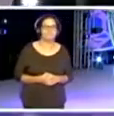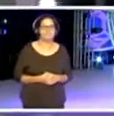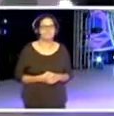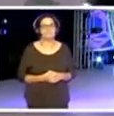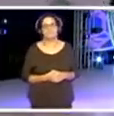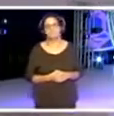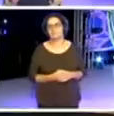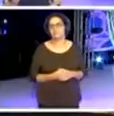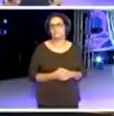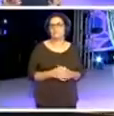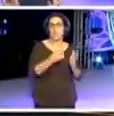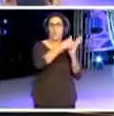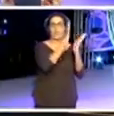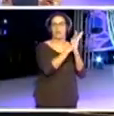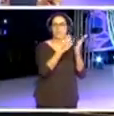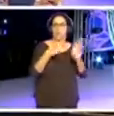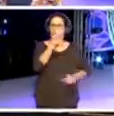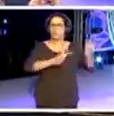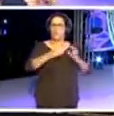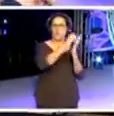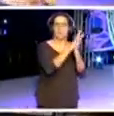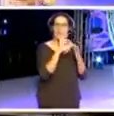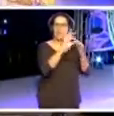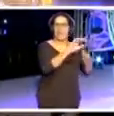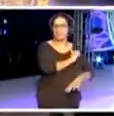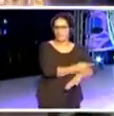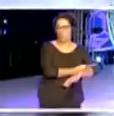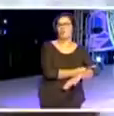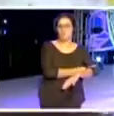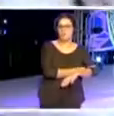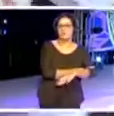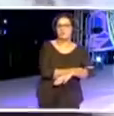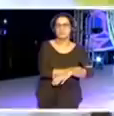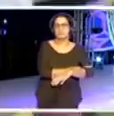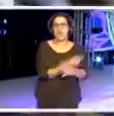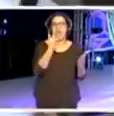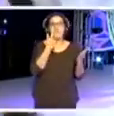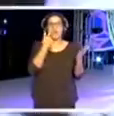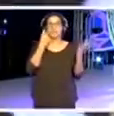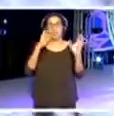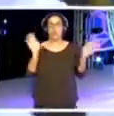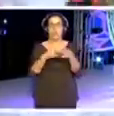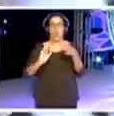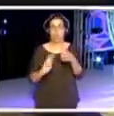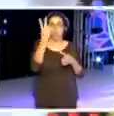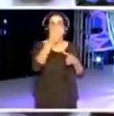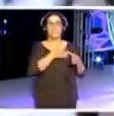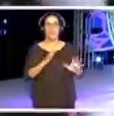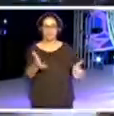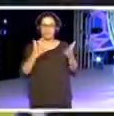decepción. Un cartel de deportes ando buscando. ¡Aleluya! Que salga el Uruguay 2-0